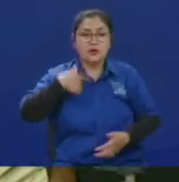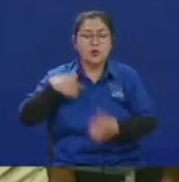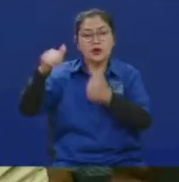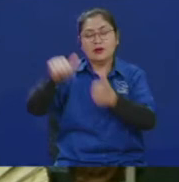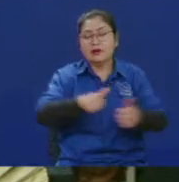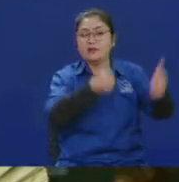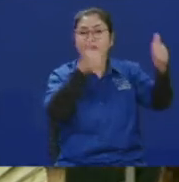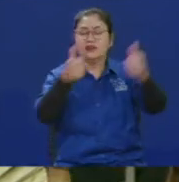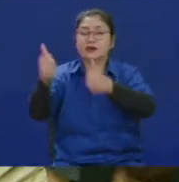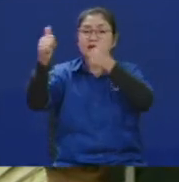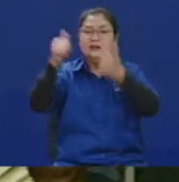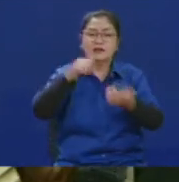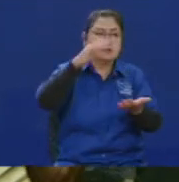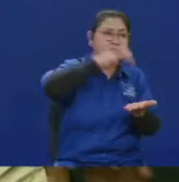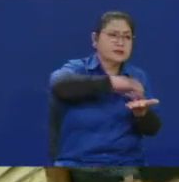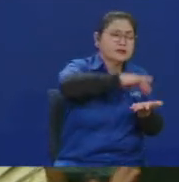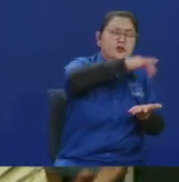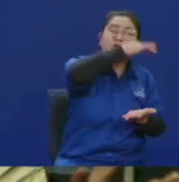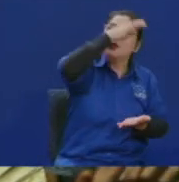y yo la alabaré